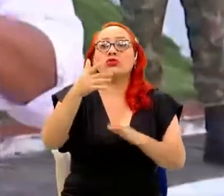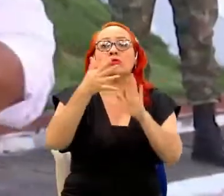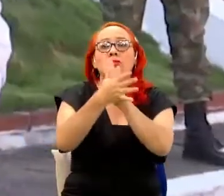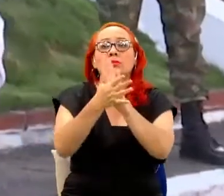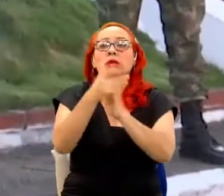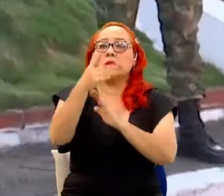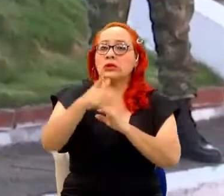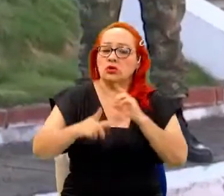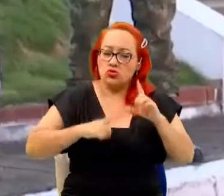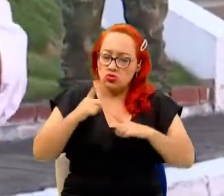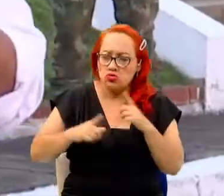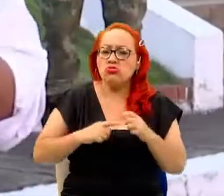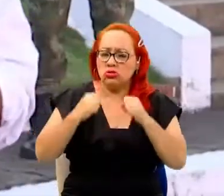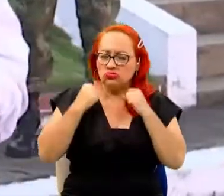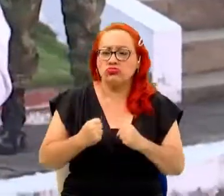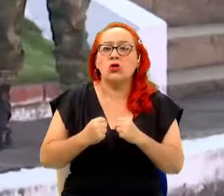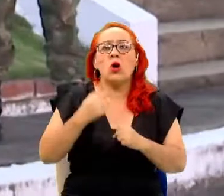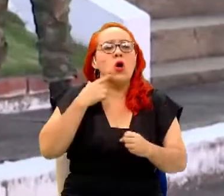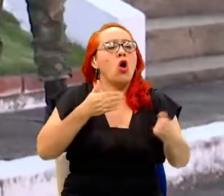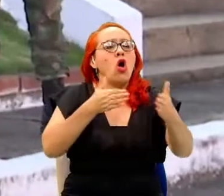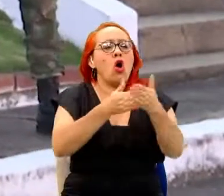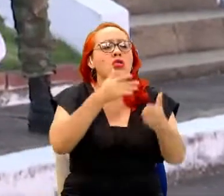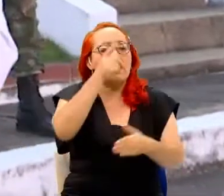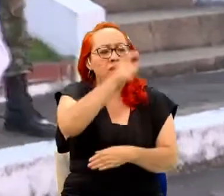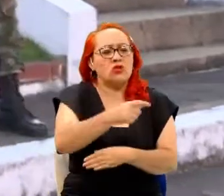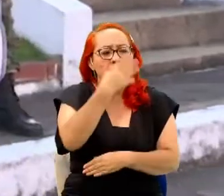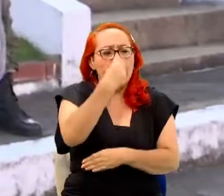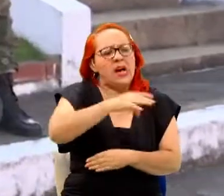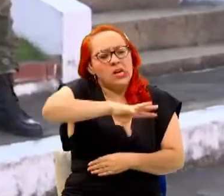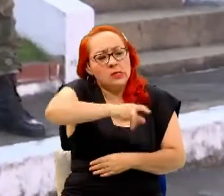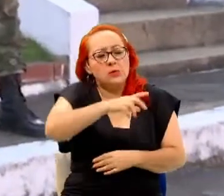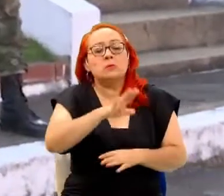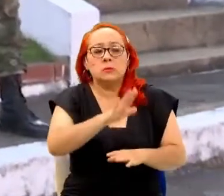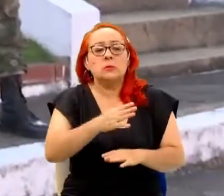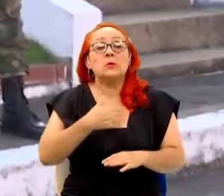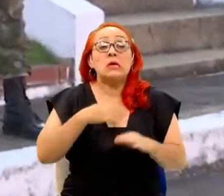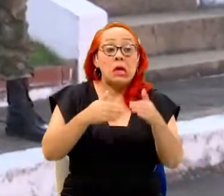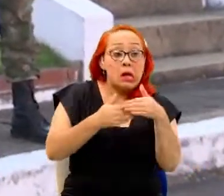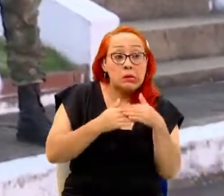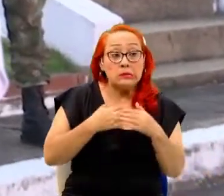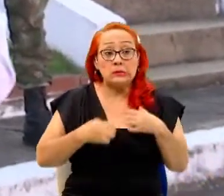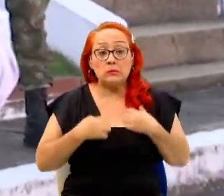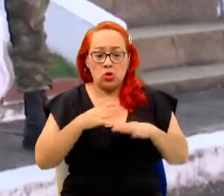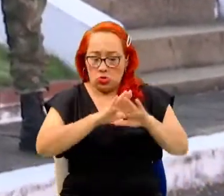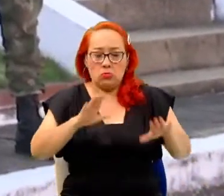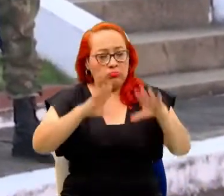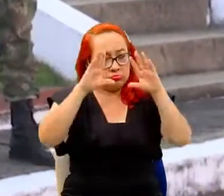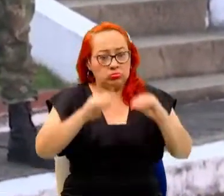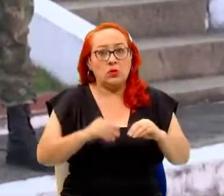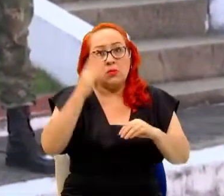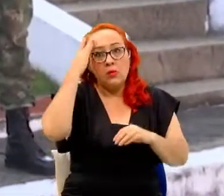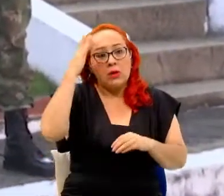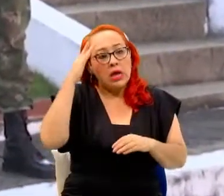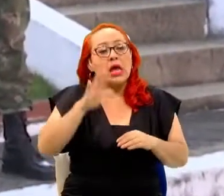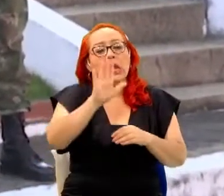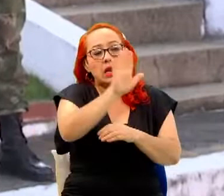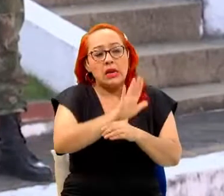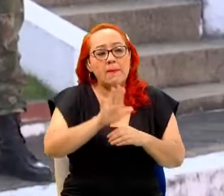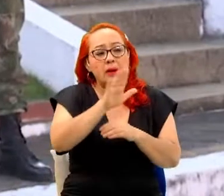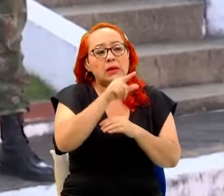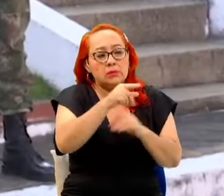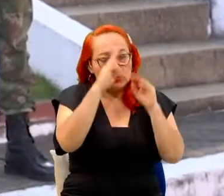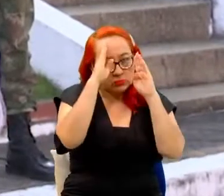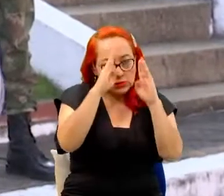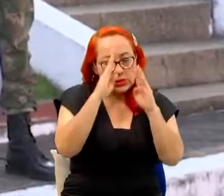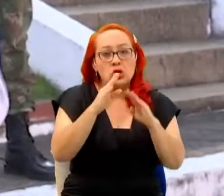una lucha frontal en contra de la delincuencia y pues cualquier todo tipo de inseguridad que se presente a lo largo y ancho del departamento de santander